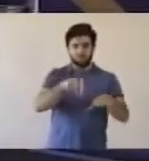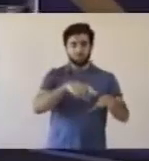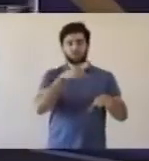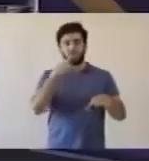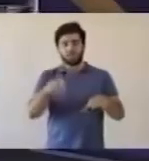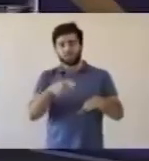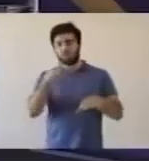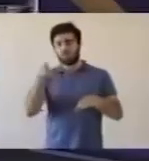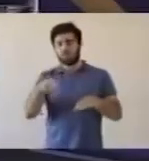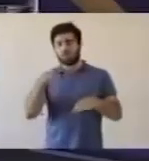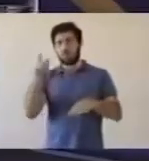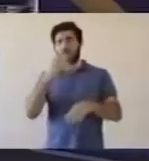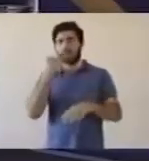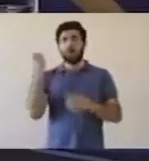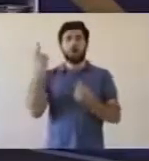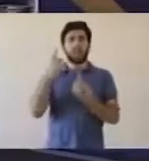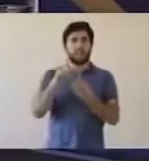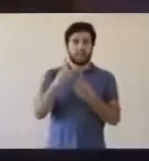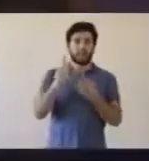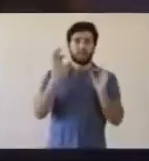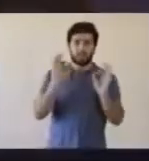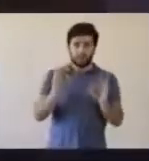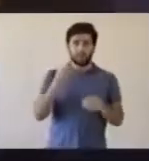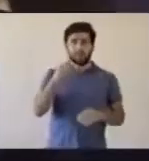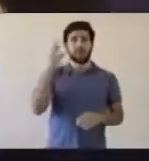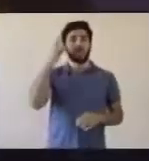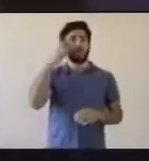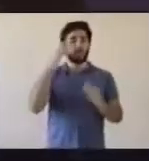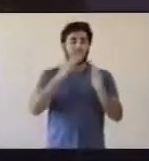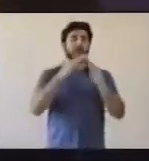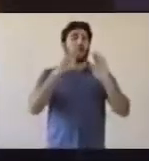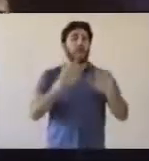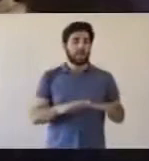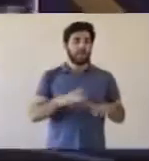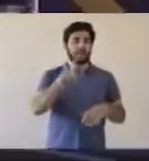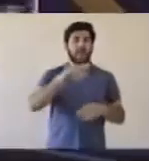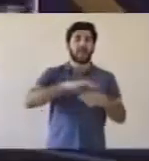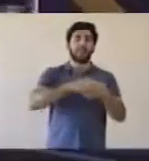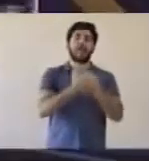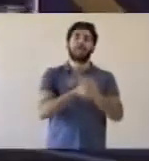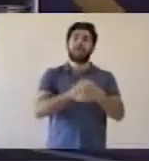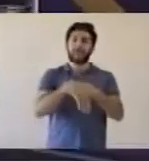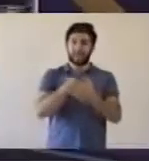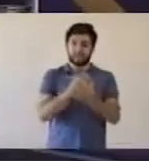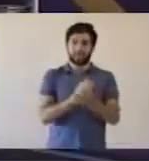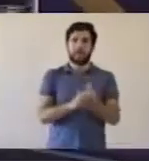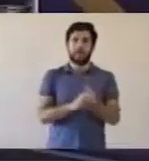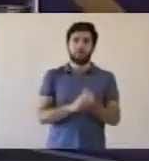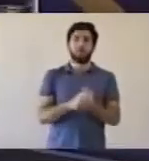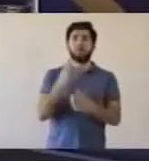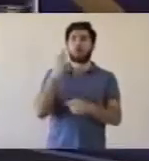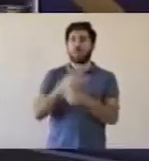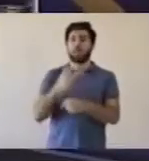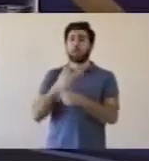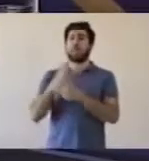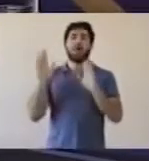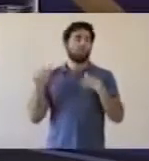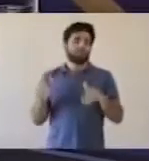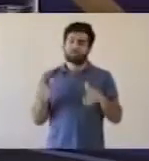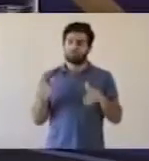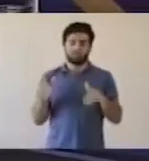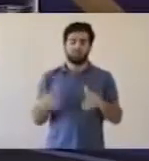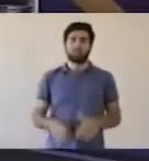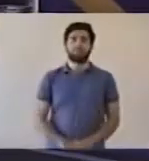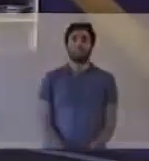a escribir o tener una mejor letra. Recuerda quedarte en casa, lavar tus manos con agua y jabón. Guatemala no